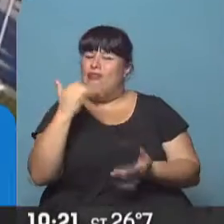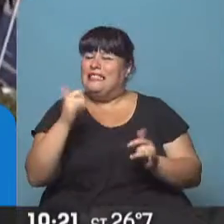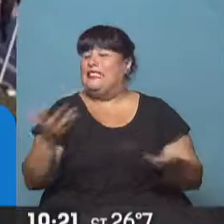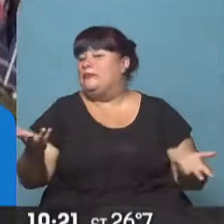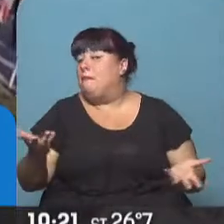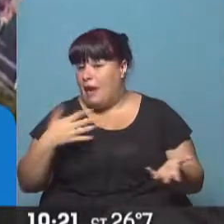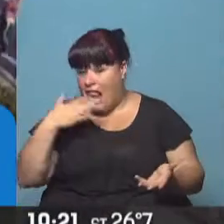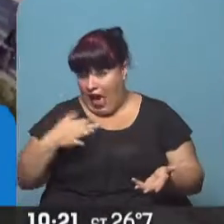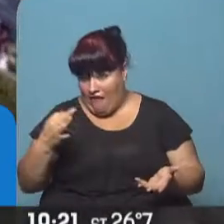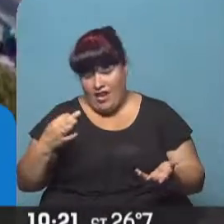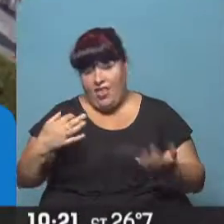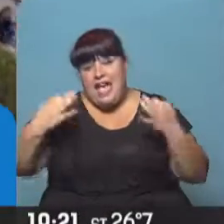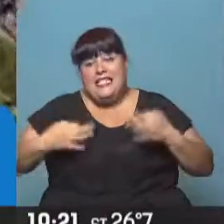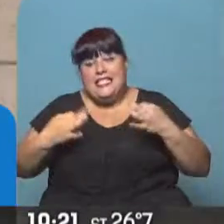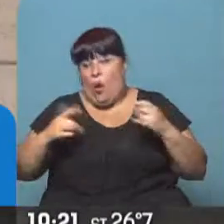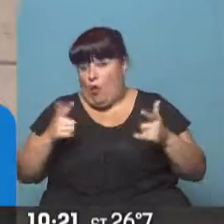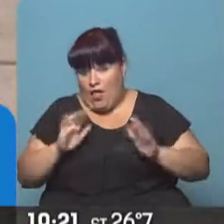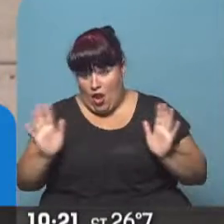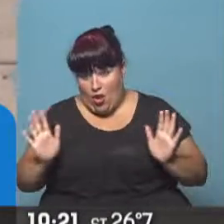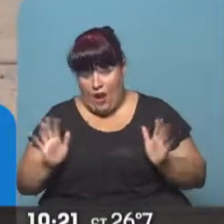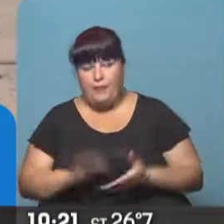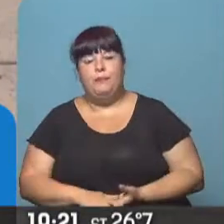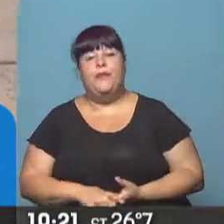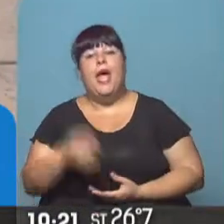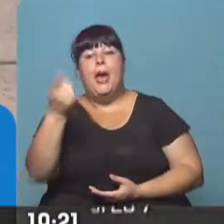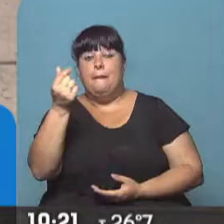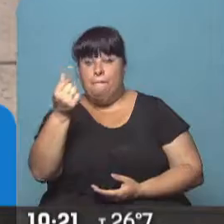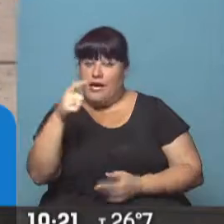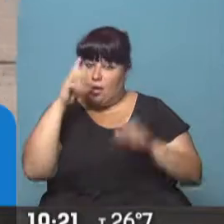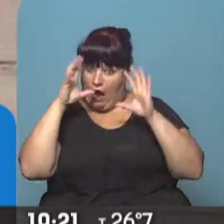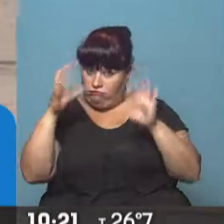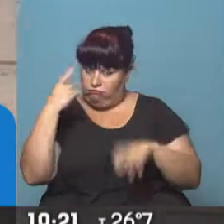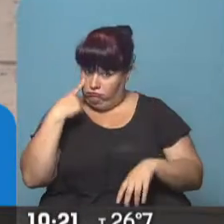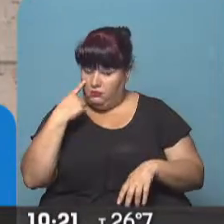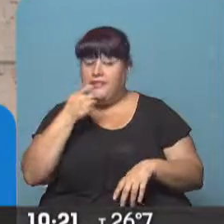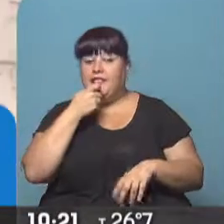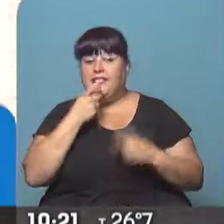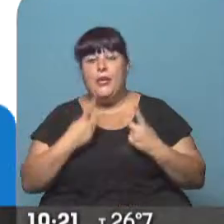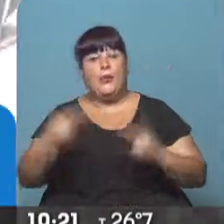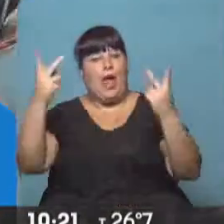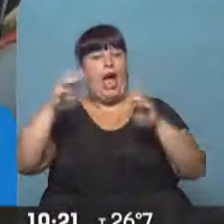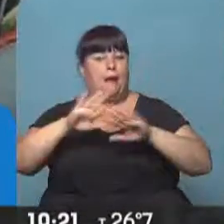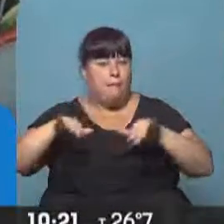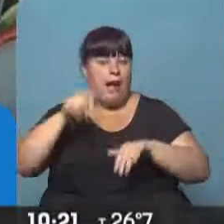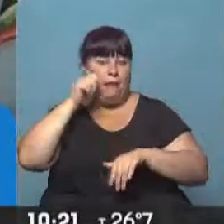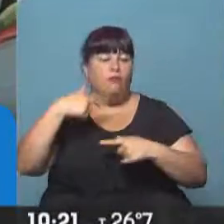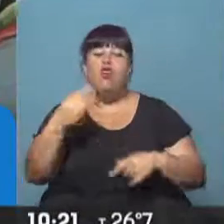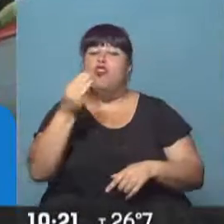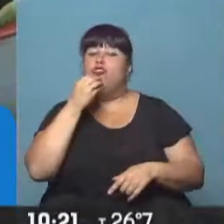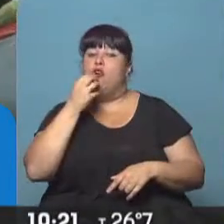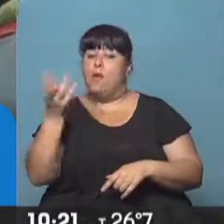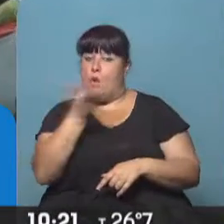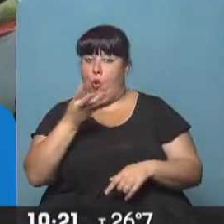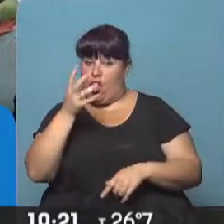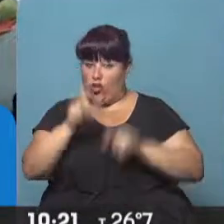la realidad es que no te genera ninguna seguridad. Entre los precios a tener en cuenta para quienes viajen a la costa, una comida para